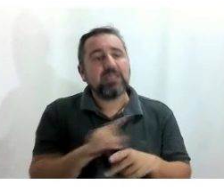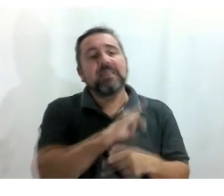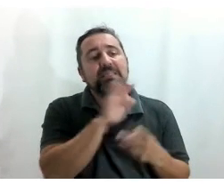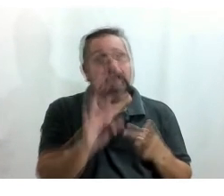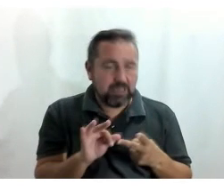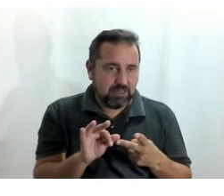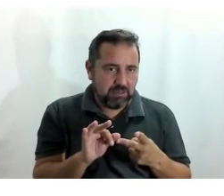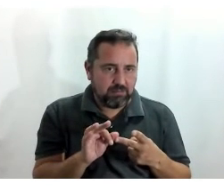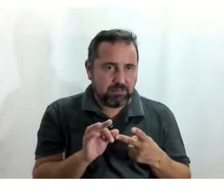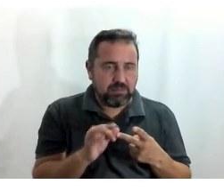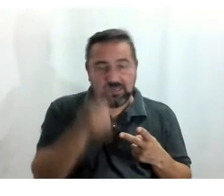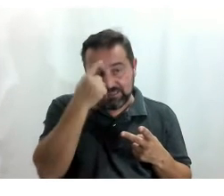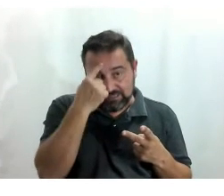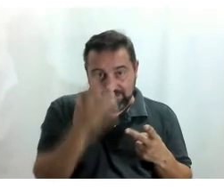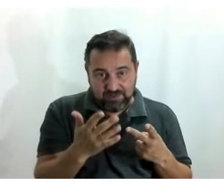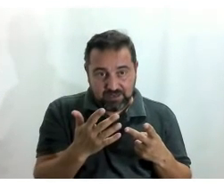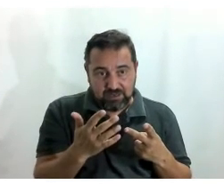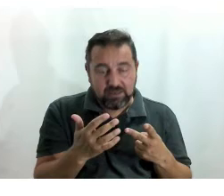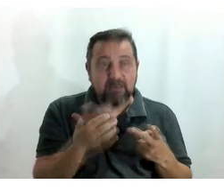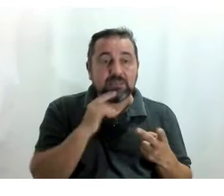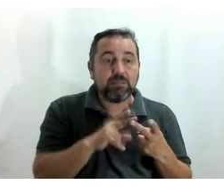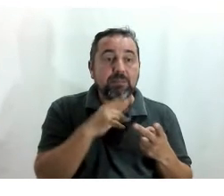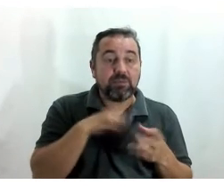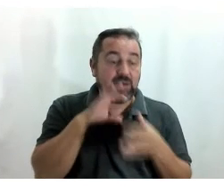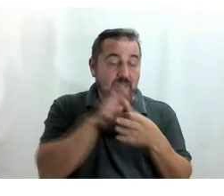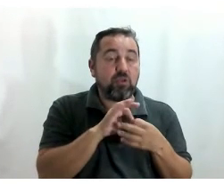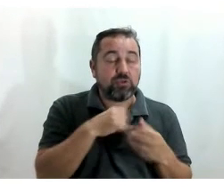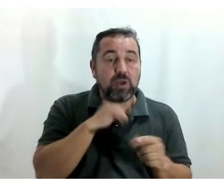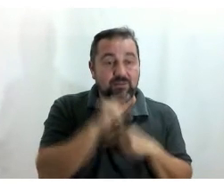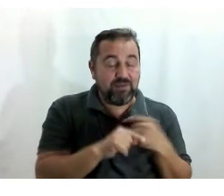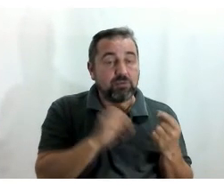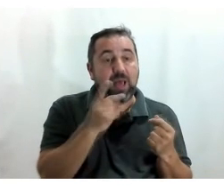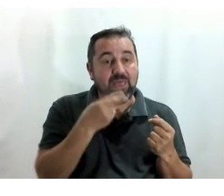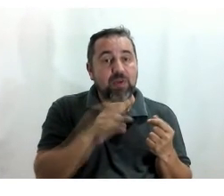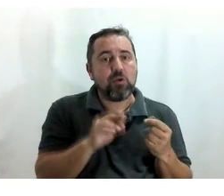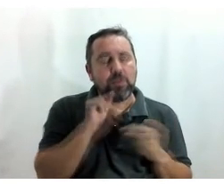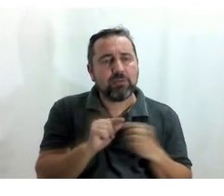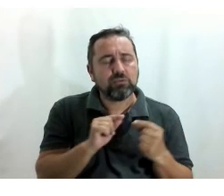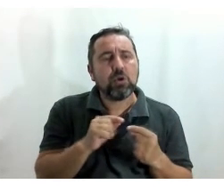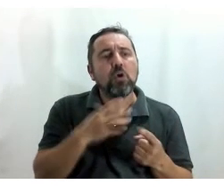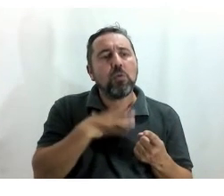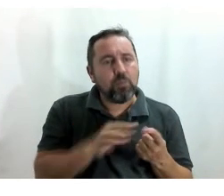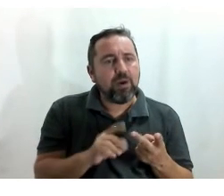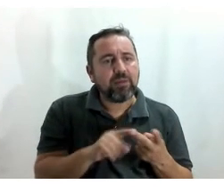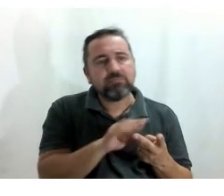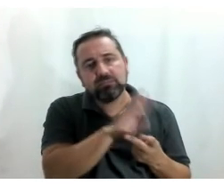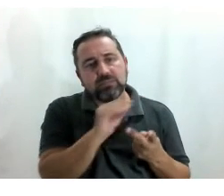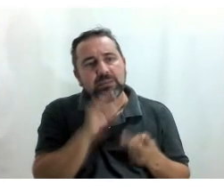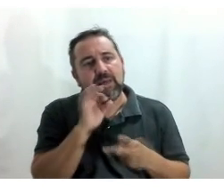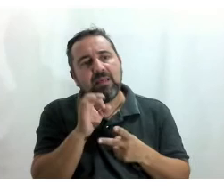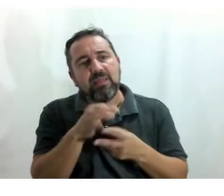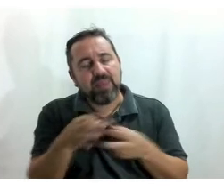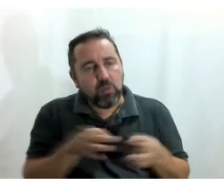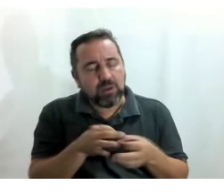era determinar qué vectores adenovíricos eran aquellos que conseguían transfectar las células con